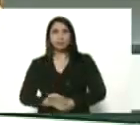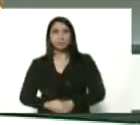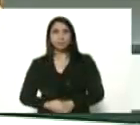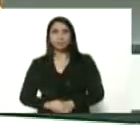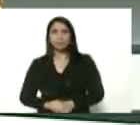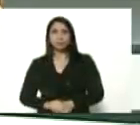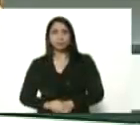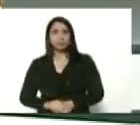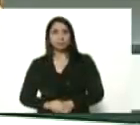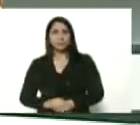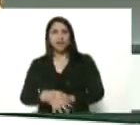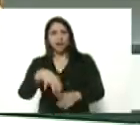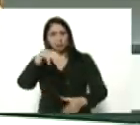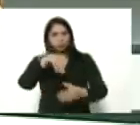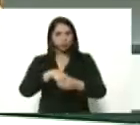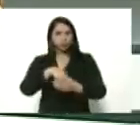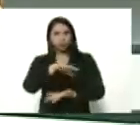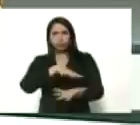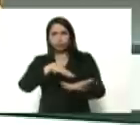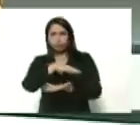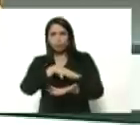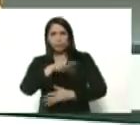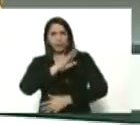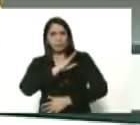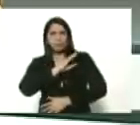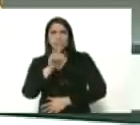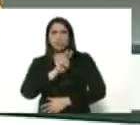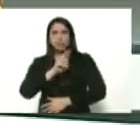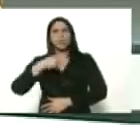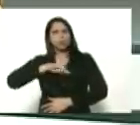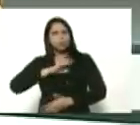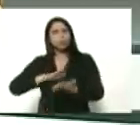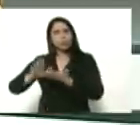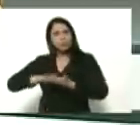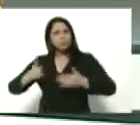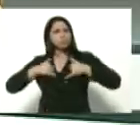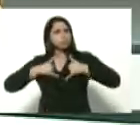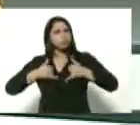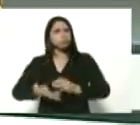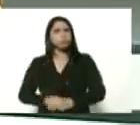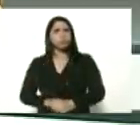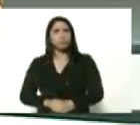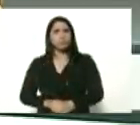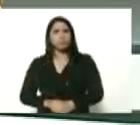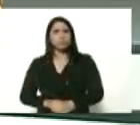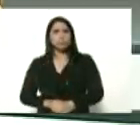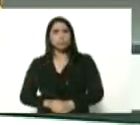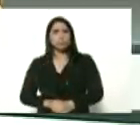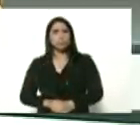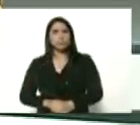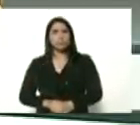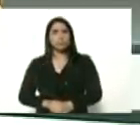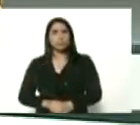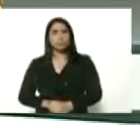Los asuntos de los venezolanos, los problemas de los venezolanos, los resolvemos nosotros.